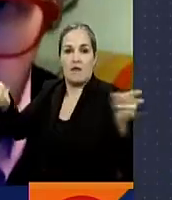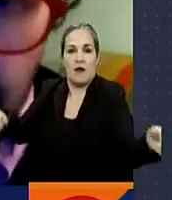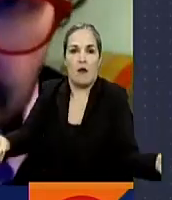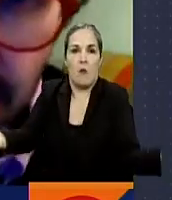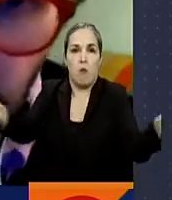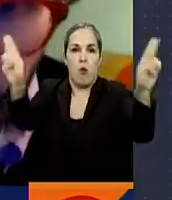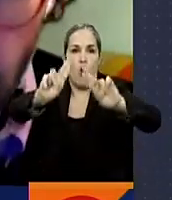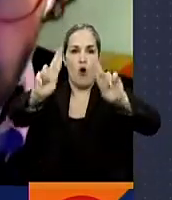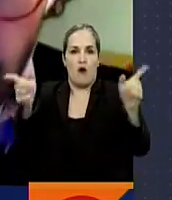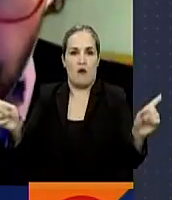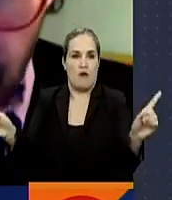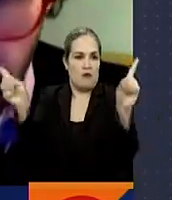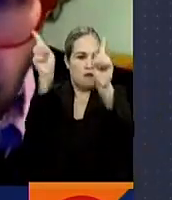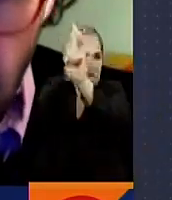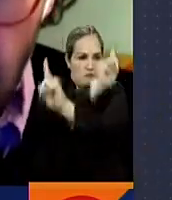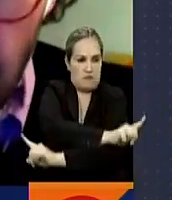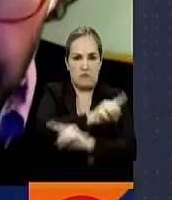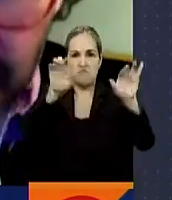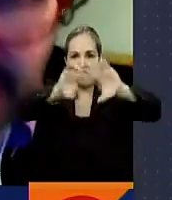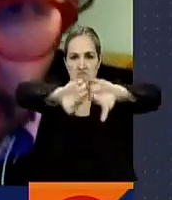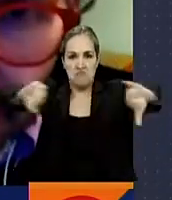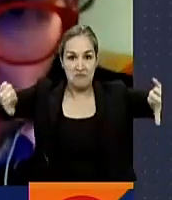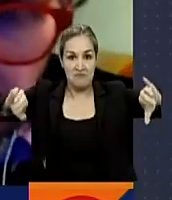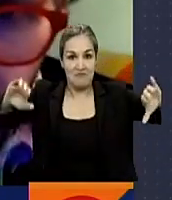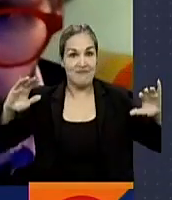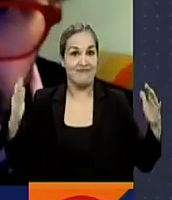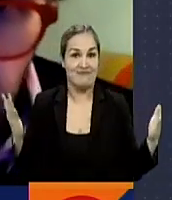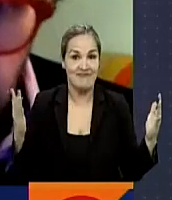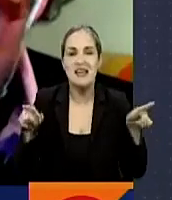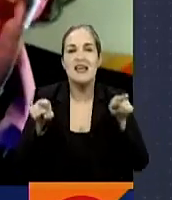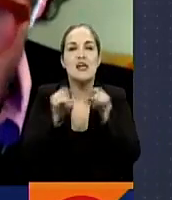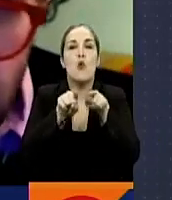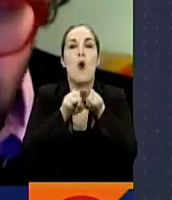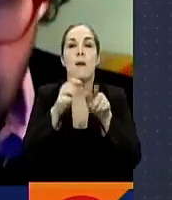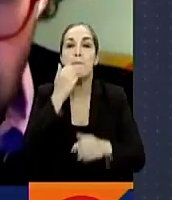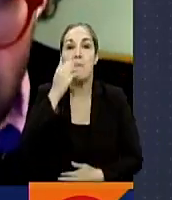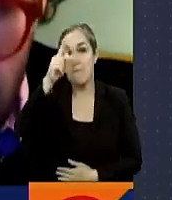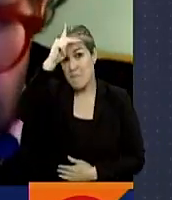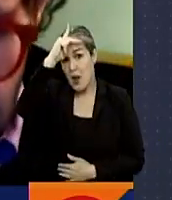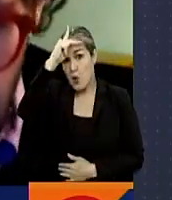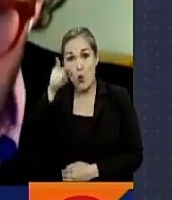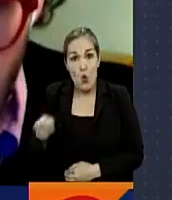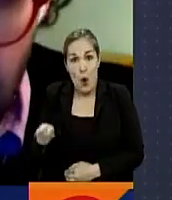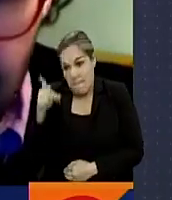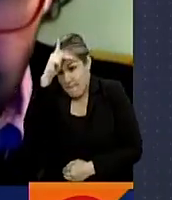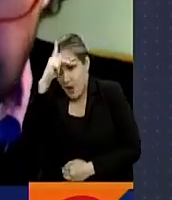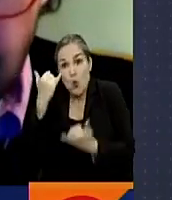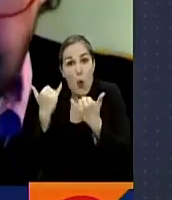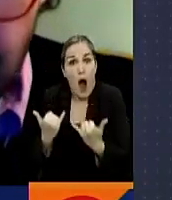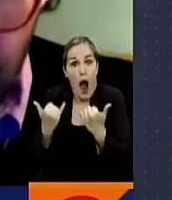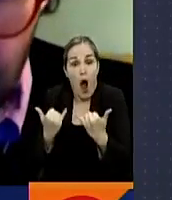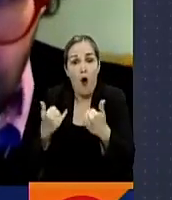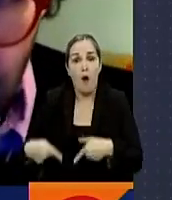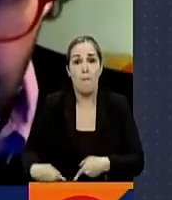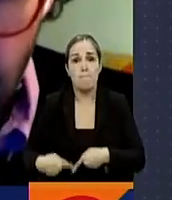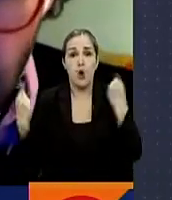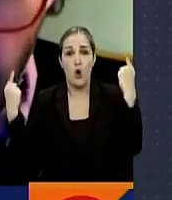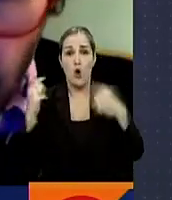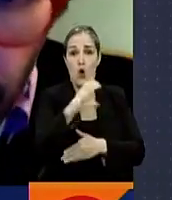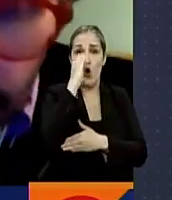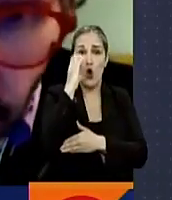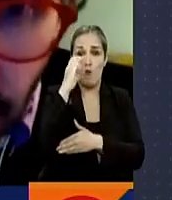embajador israelí en Colombia Como por ejemplo pasa con el gobierno del Perú nosotros en este momento no tenemos embajadora ellos no tienen embajadora